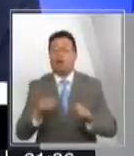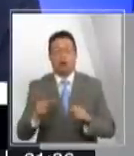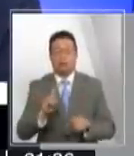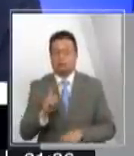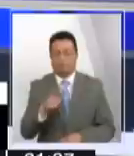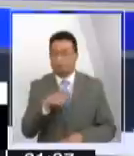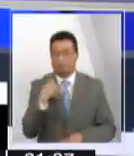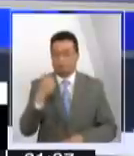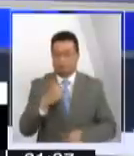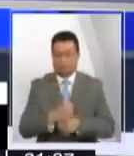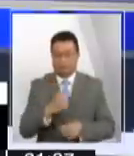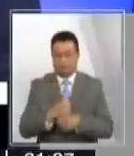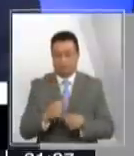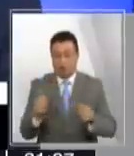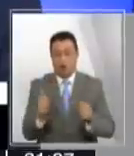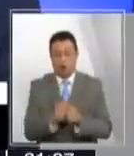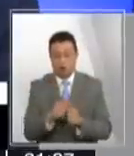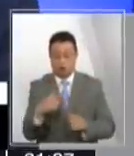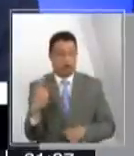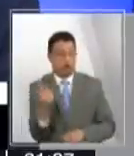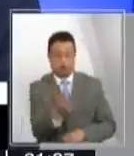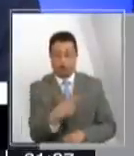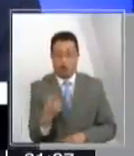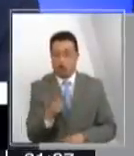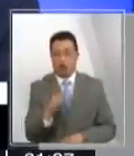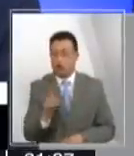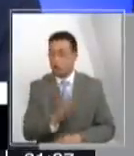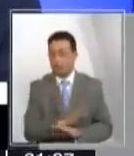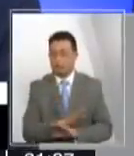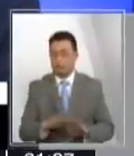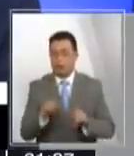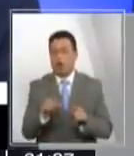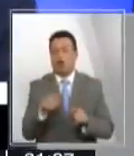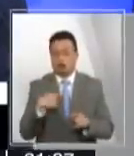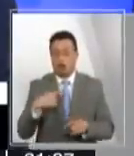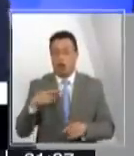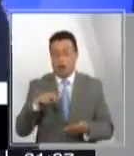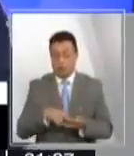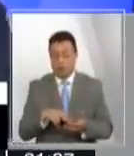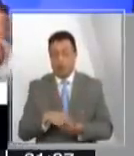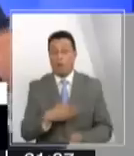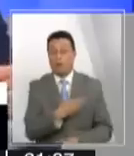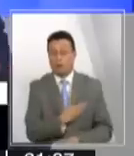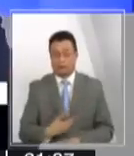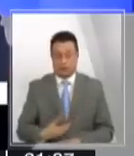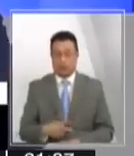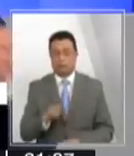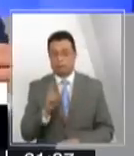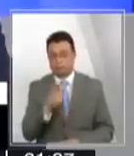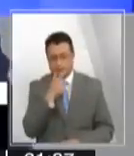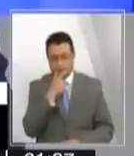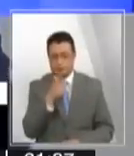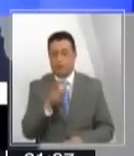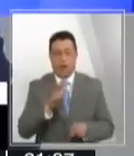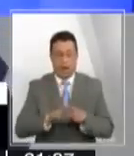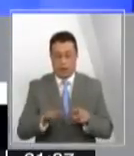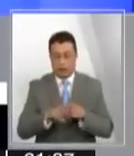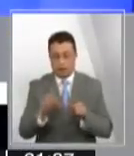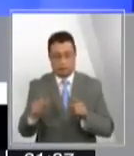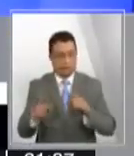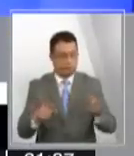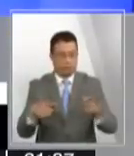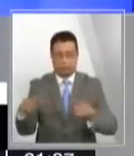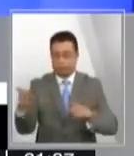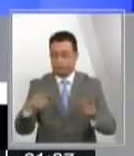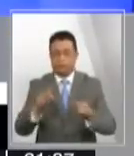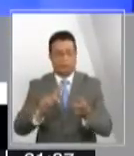vienen. Incluido su camarada. El comité político no da el ancho. Y yo espero que la presidenta haga las combinaciones o los arreglos que sean necesarios. Lo